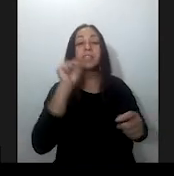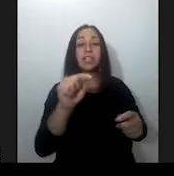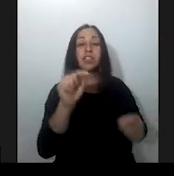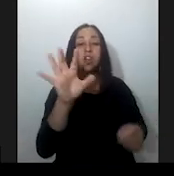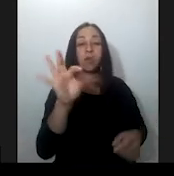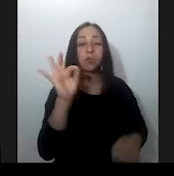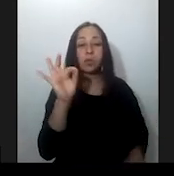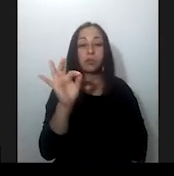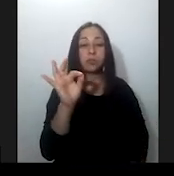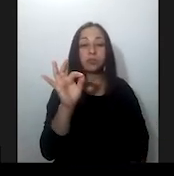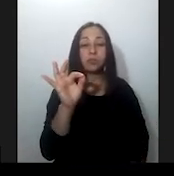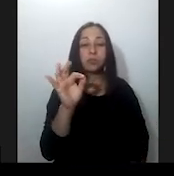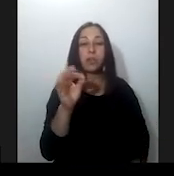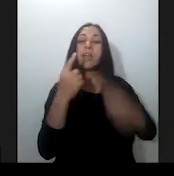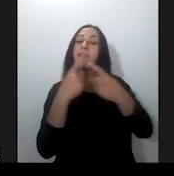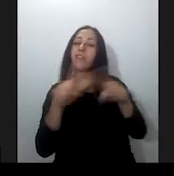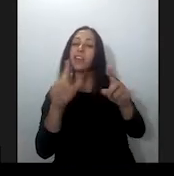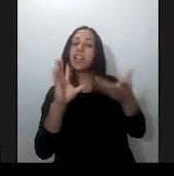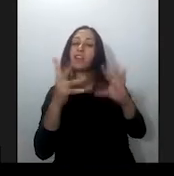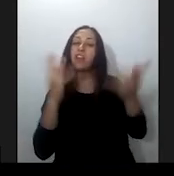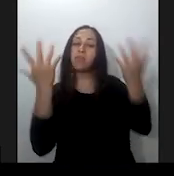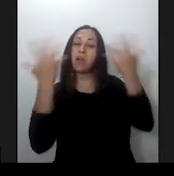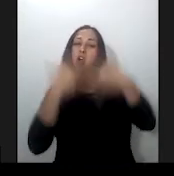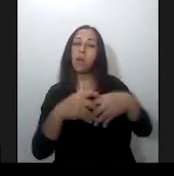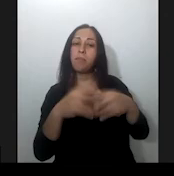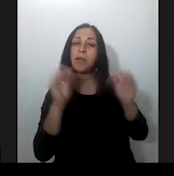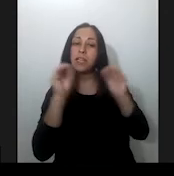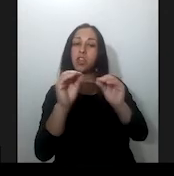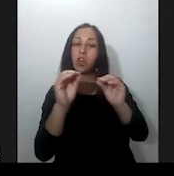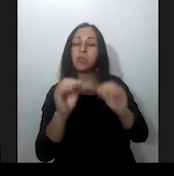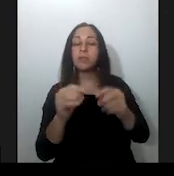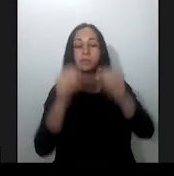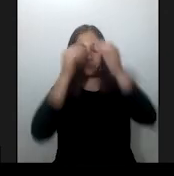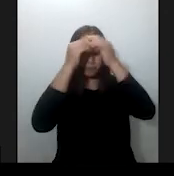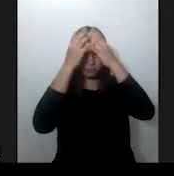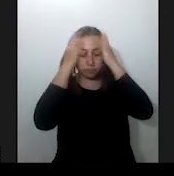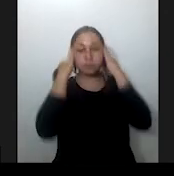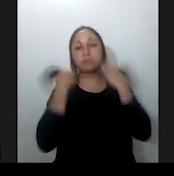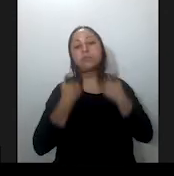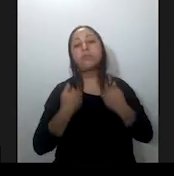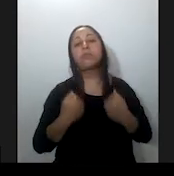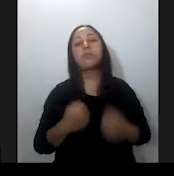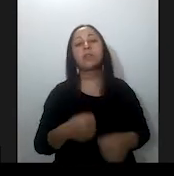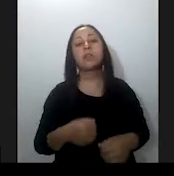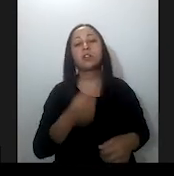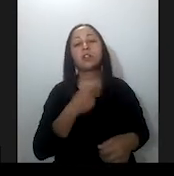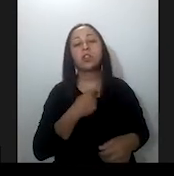autocomplete, entonces voy a seleccionar esta opción y hay diferentes tipos de autocompletado. En este caso, lo que yo quiero es que me